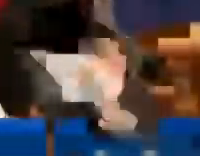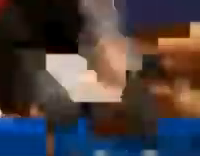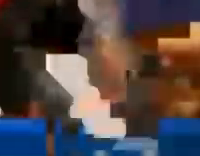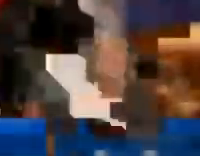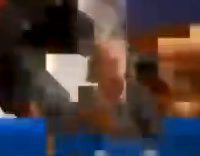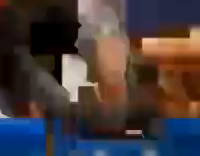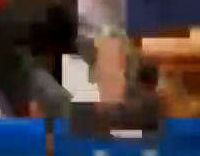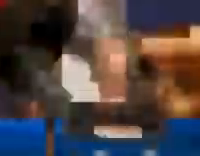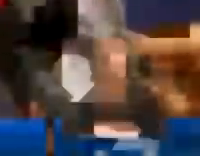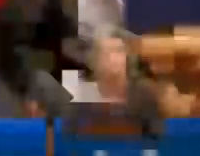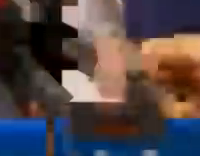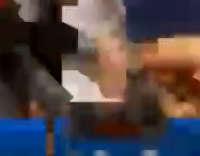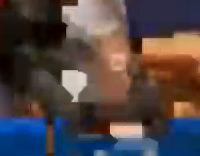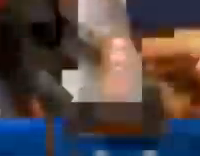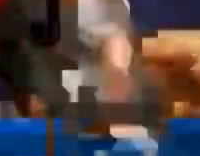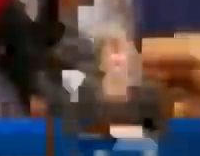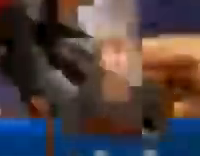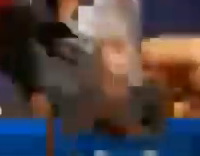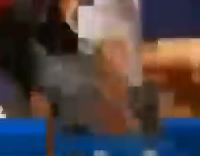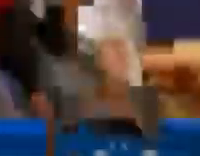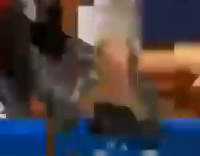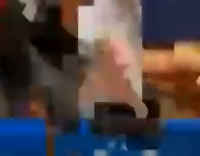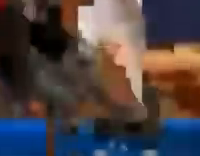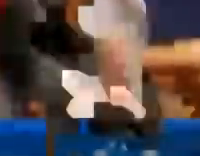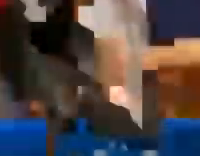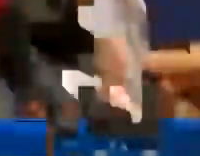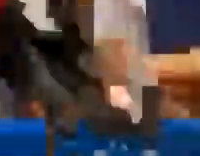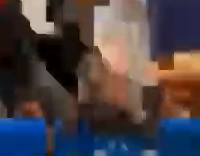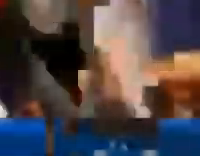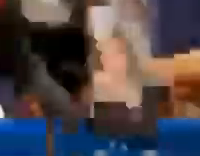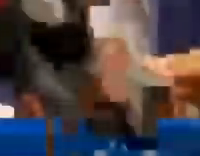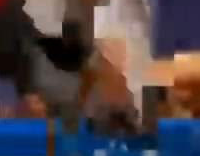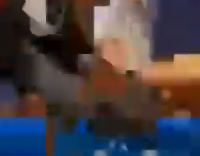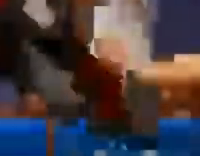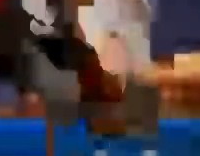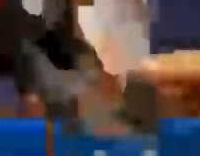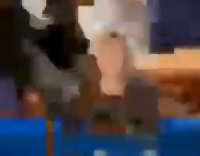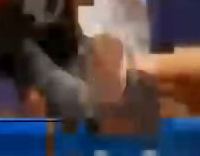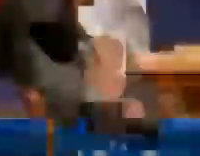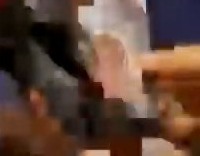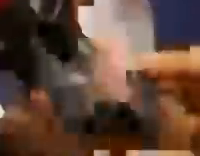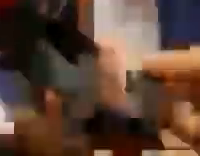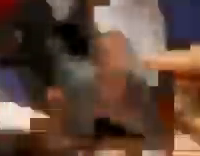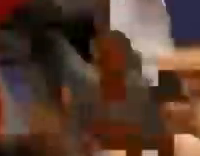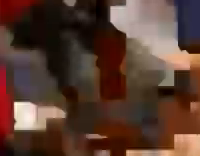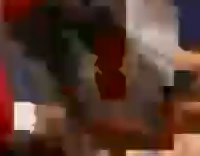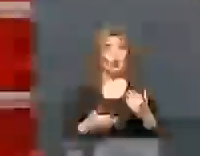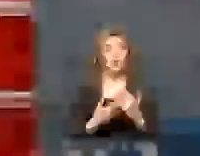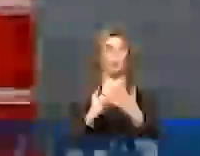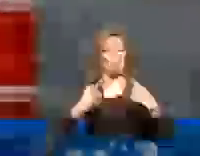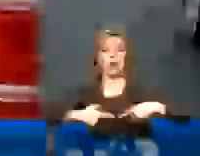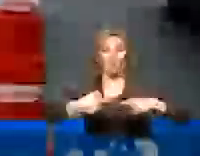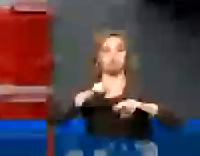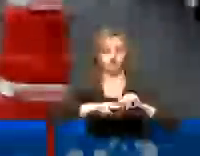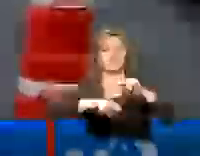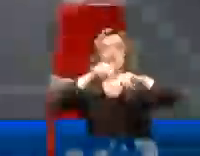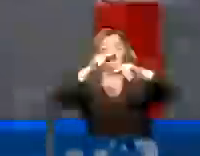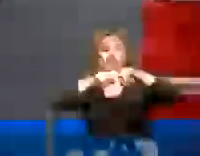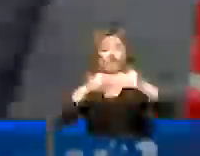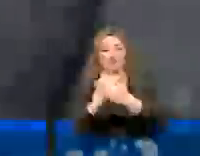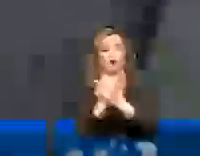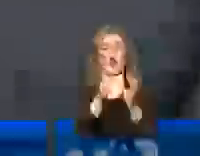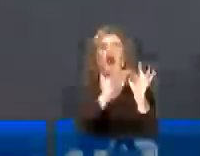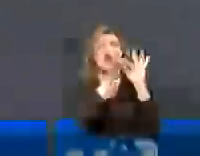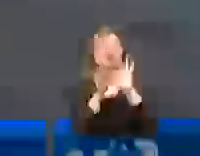que la vía, que se vayan cumpliendo los plazos, que se vayan cumpliendo los objetivos y de acuerdo a eso se van instalando los nuevos peajes. A la fecha, los arreglos